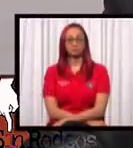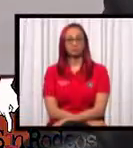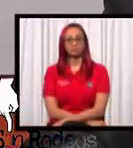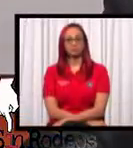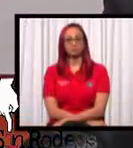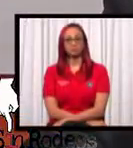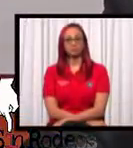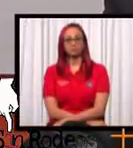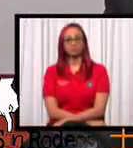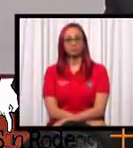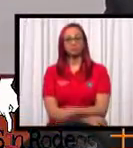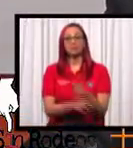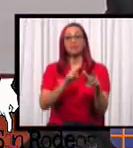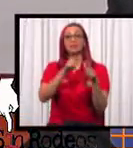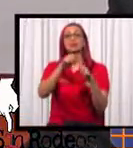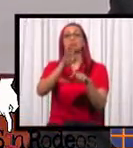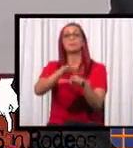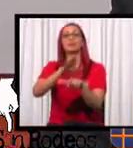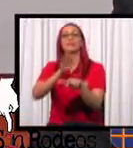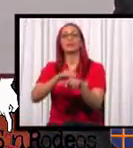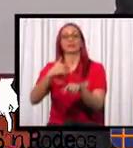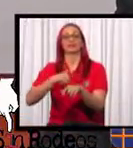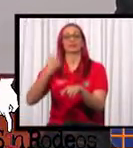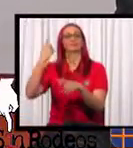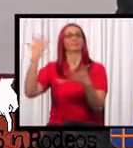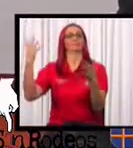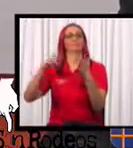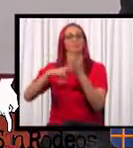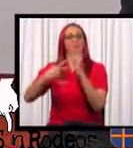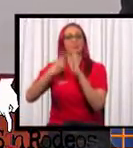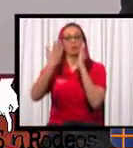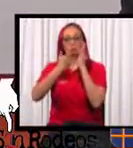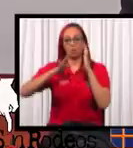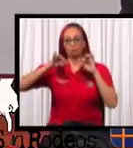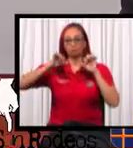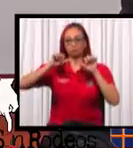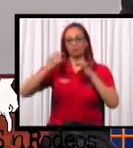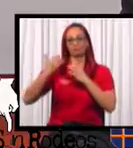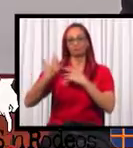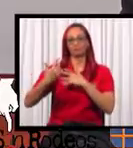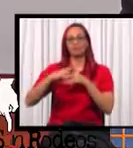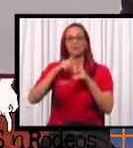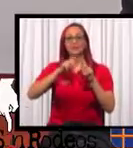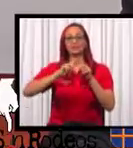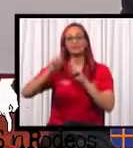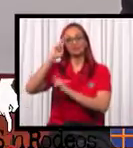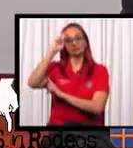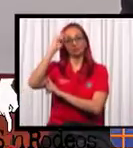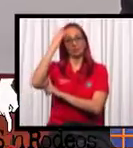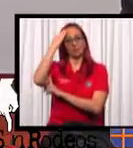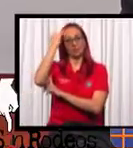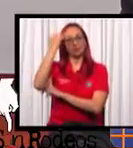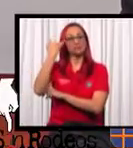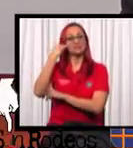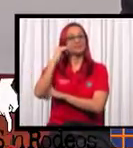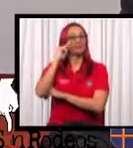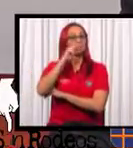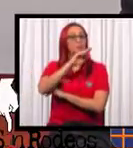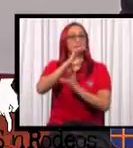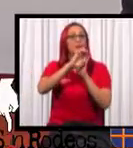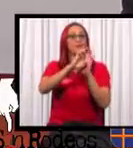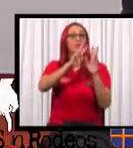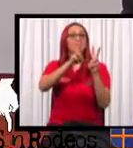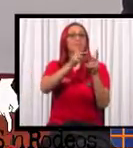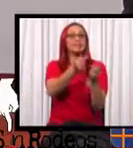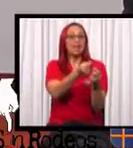va a perjudicar, eso va a abrir todavía más la brecha. Y hay una serie de razones. Si vemos, por ejemplo, el tema de los salarios